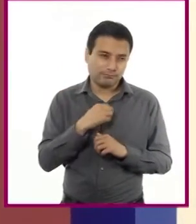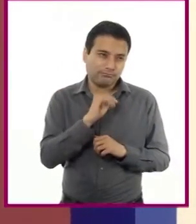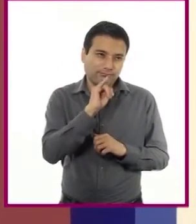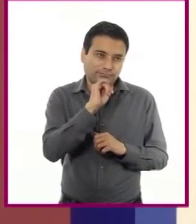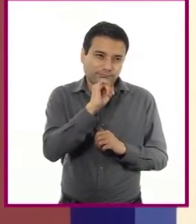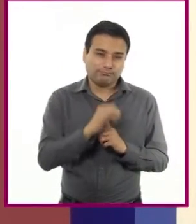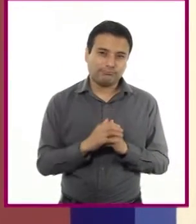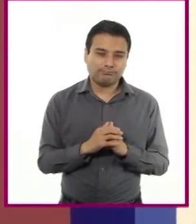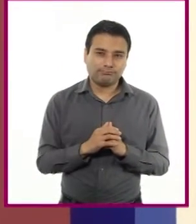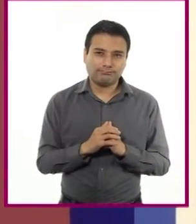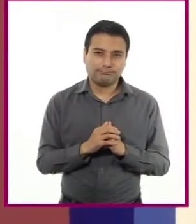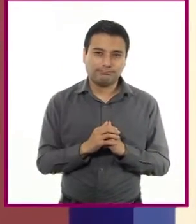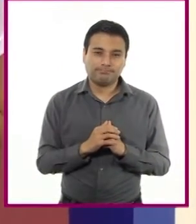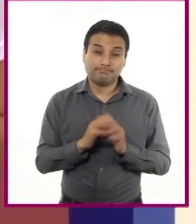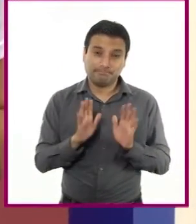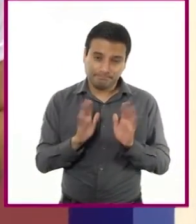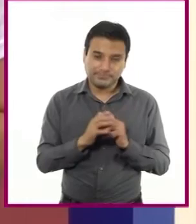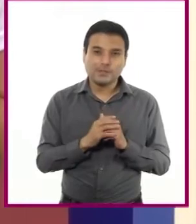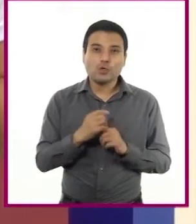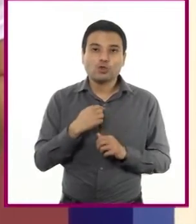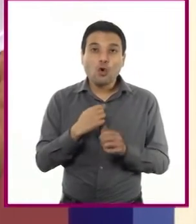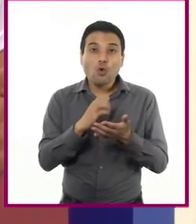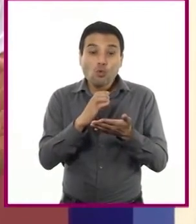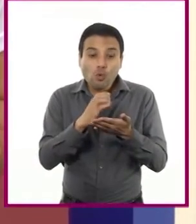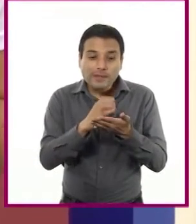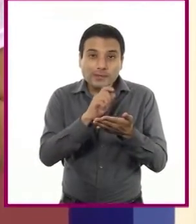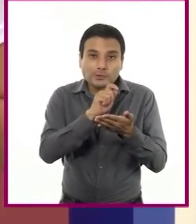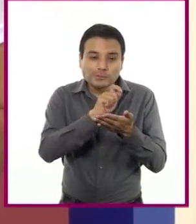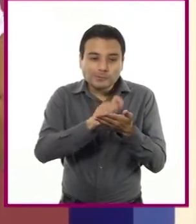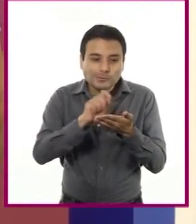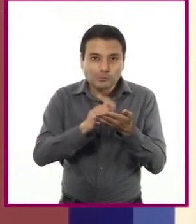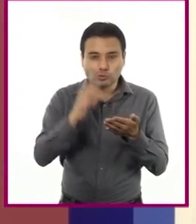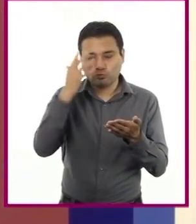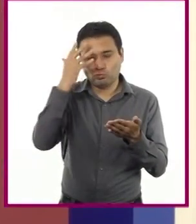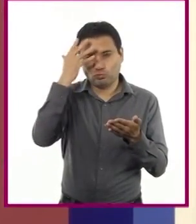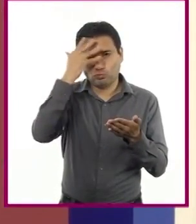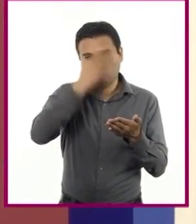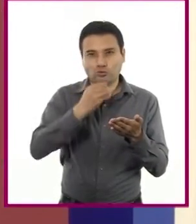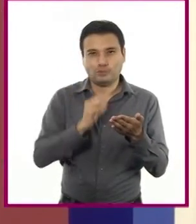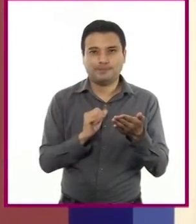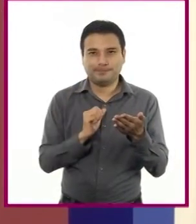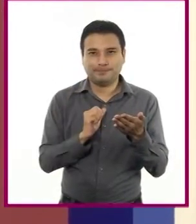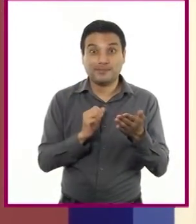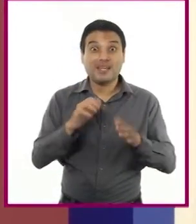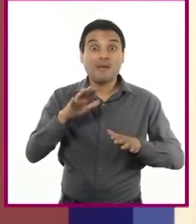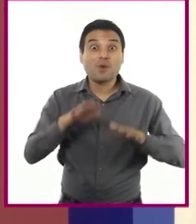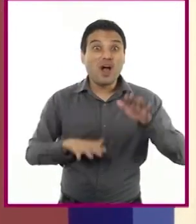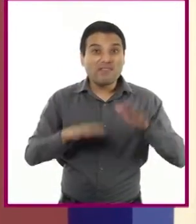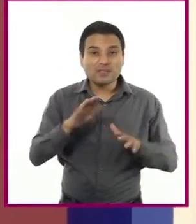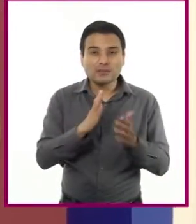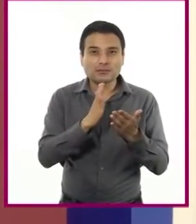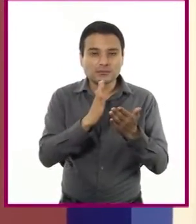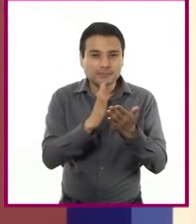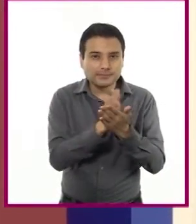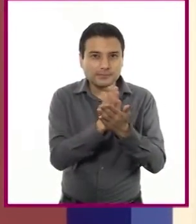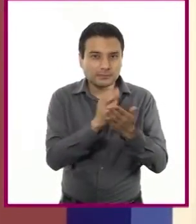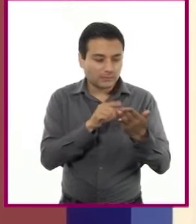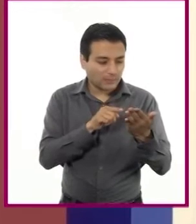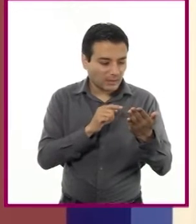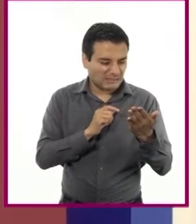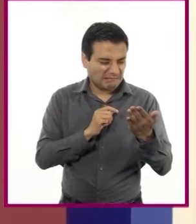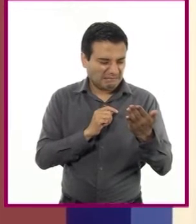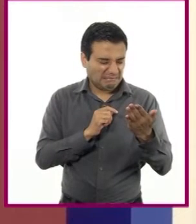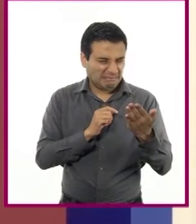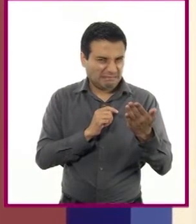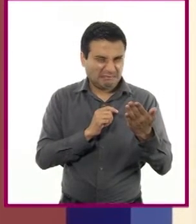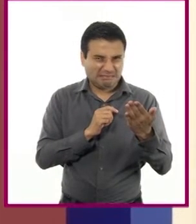profesora. Según yo, mis apuntes son una maravilla. Pero siempre que intento consultarlos antes de un examen me cuesta